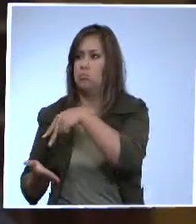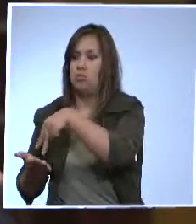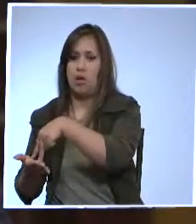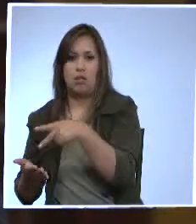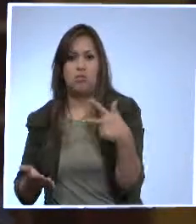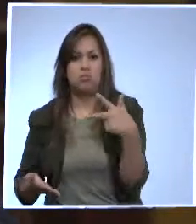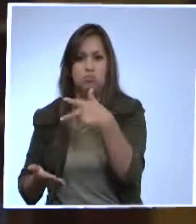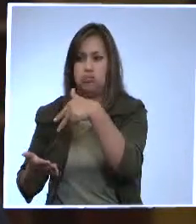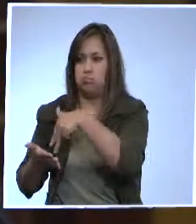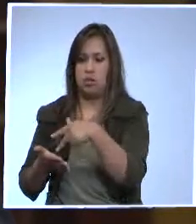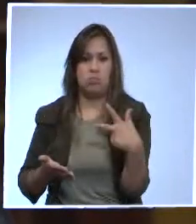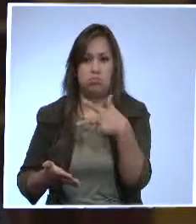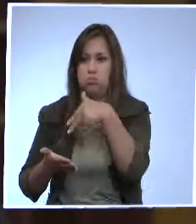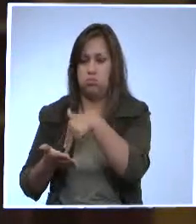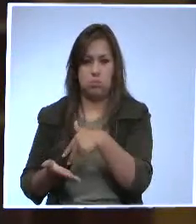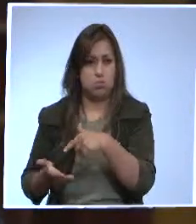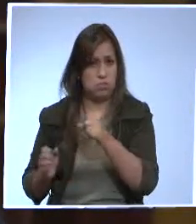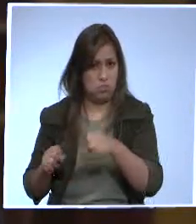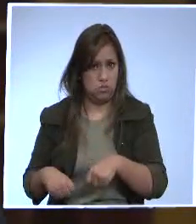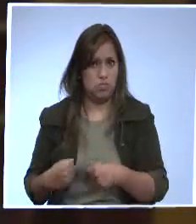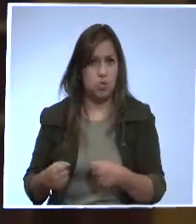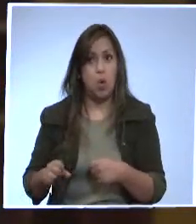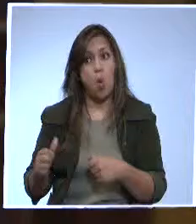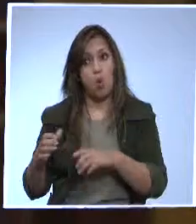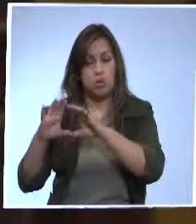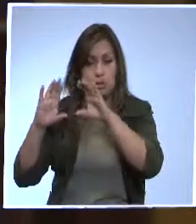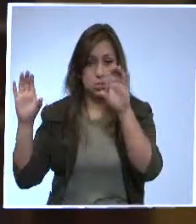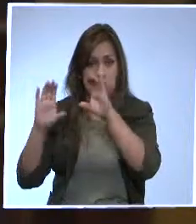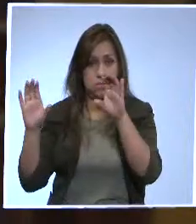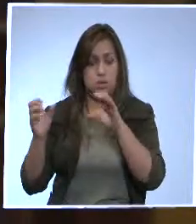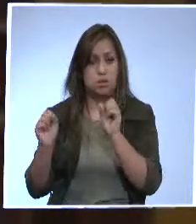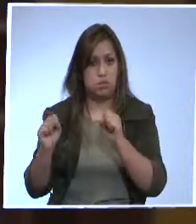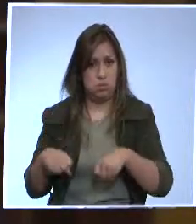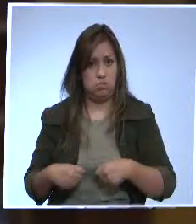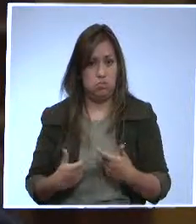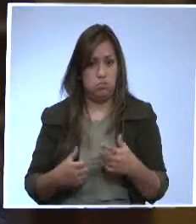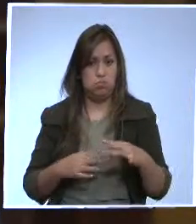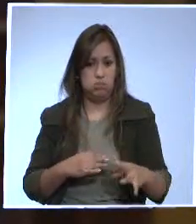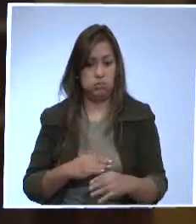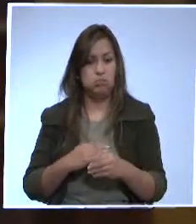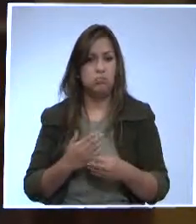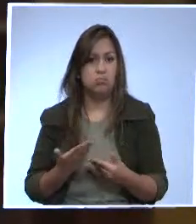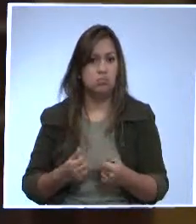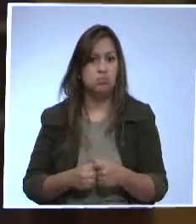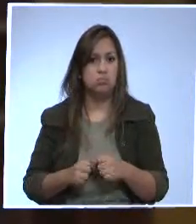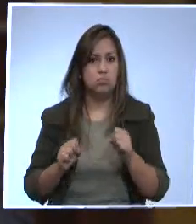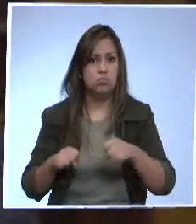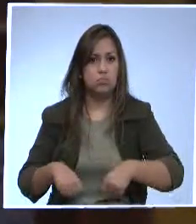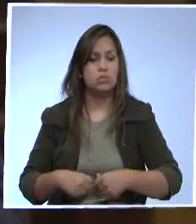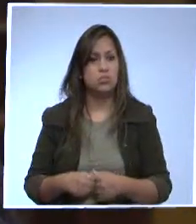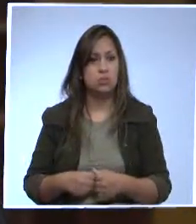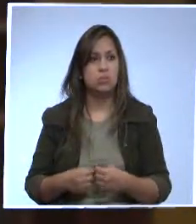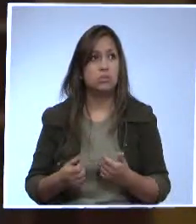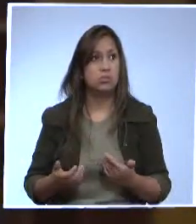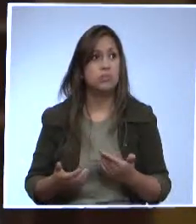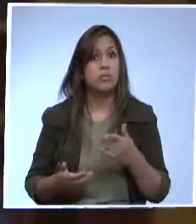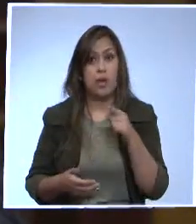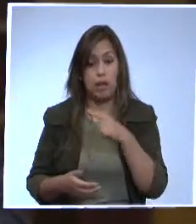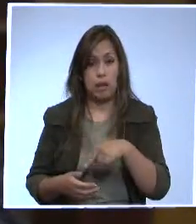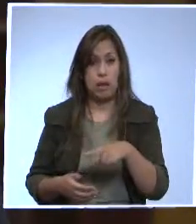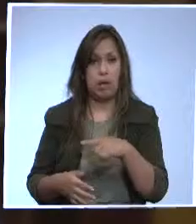que y hay que de cierto no sólo esquí por hay otras empresas también que han tenido este interés que hemos conversado hemos hablado ellos también harán su aporte